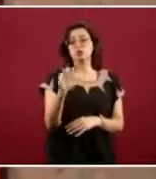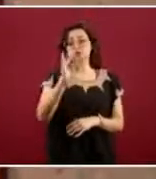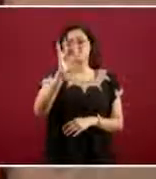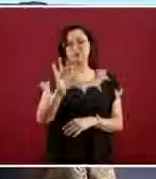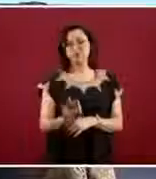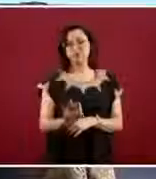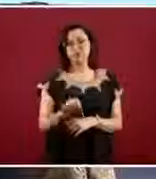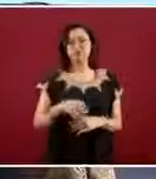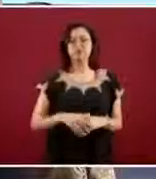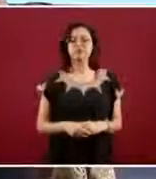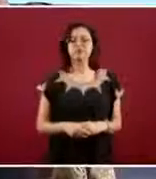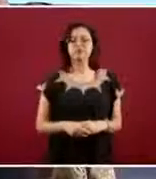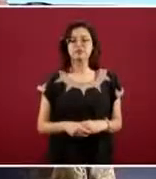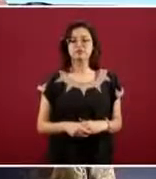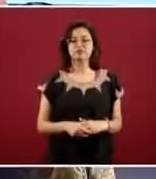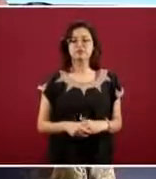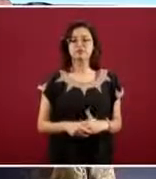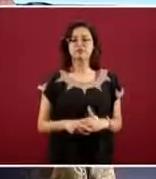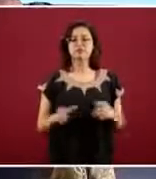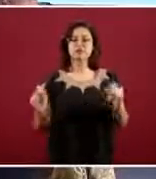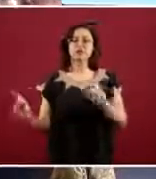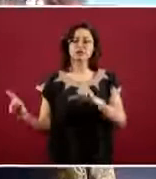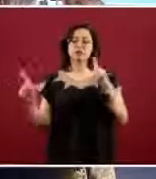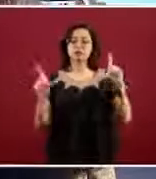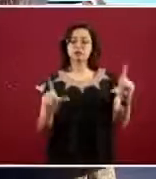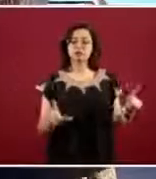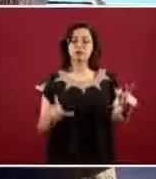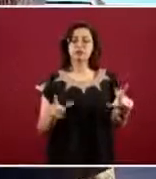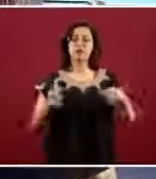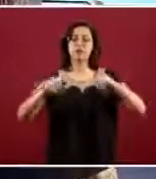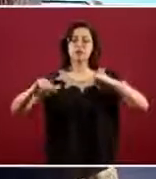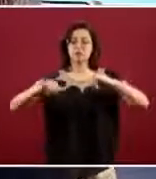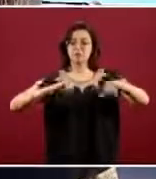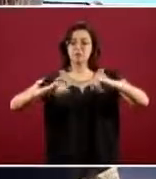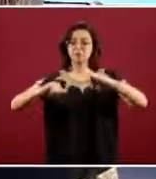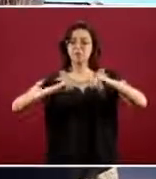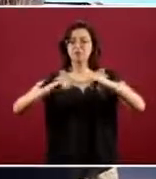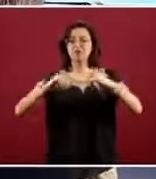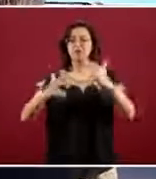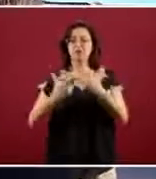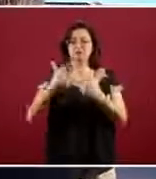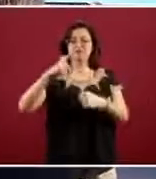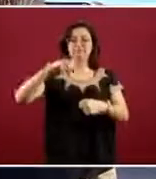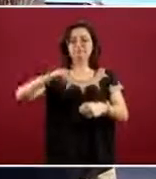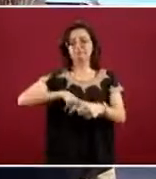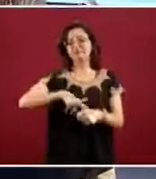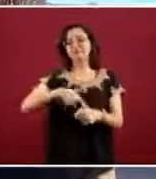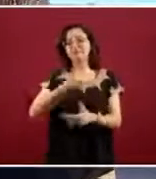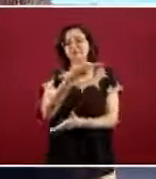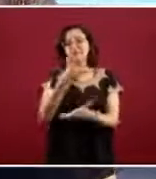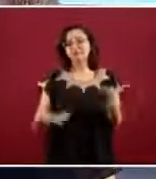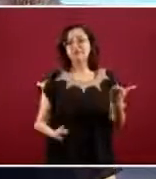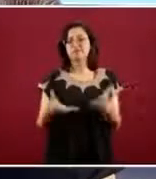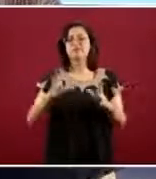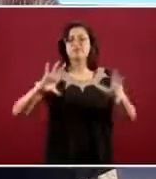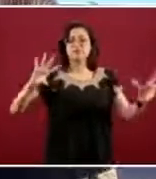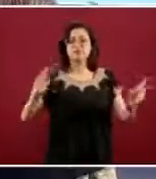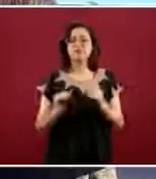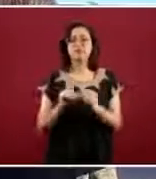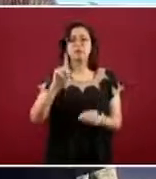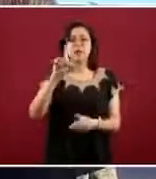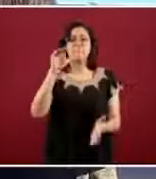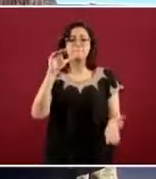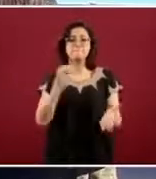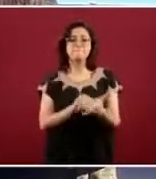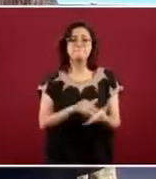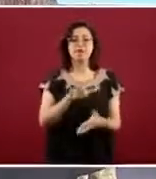5.1%. Si pasamos a la siguiente, vemos ahora nuestro panorama nacional. El día de hoy actualizamos a 1.510